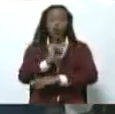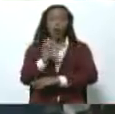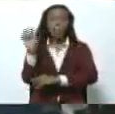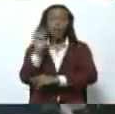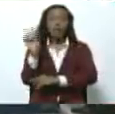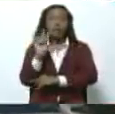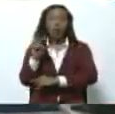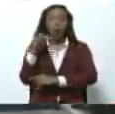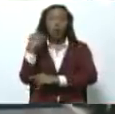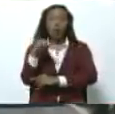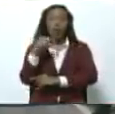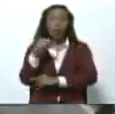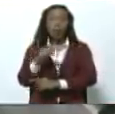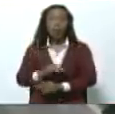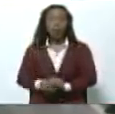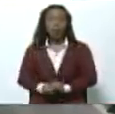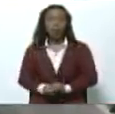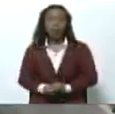22 de noviembre.